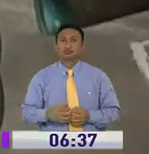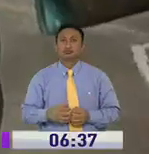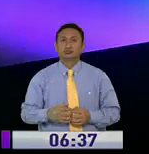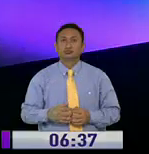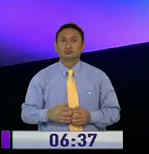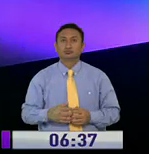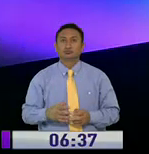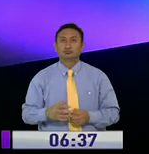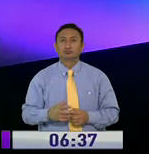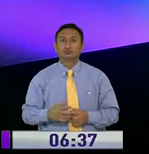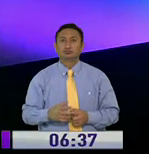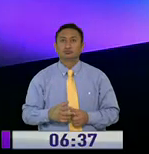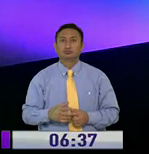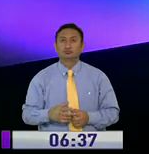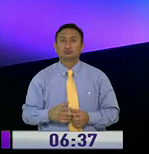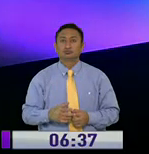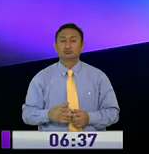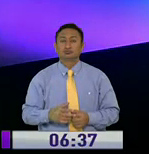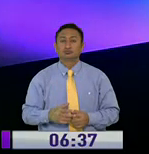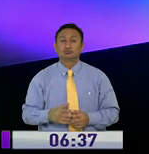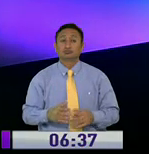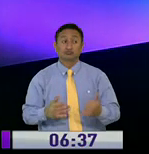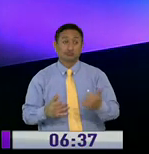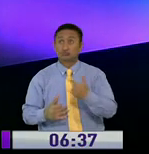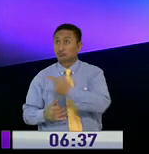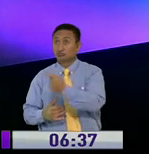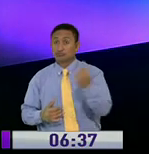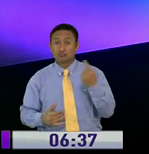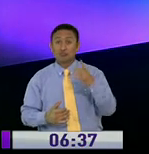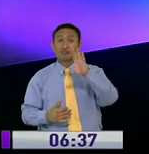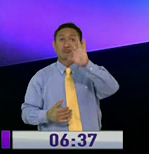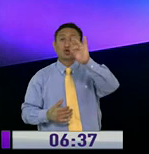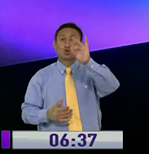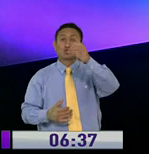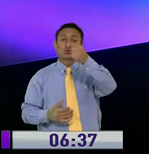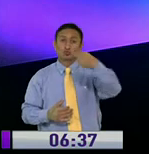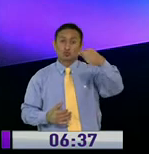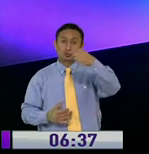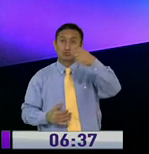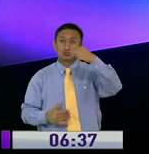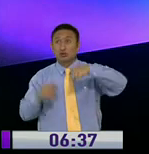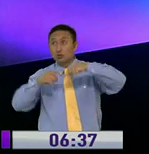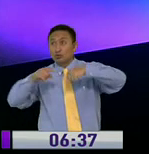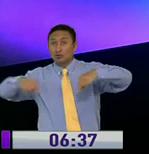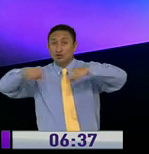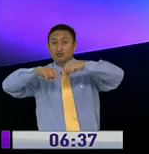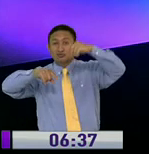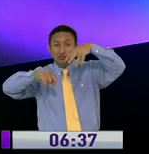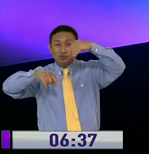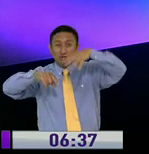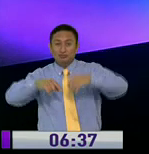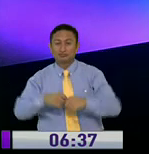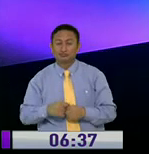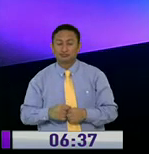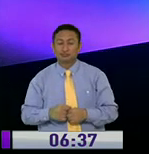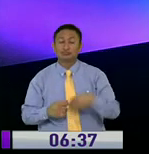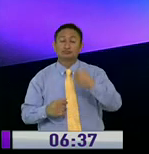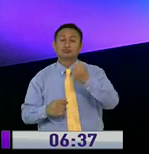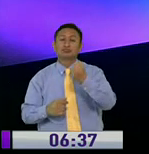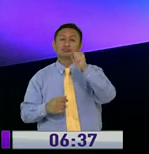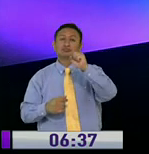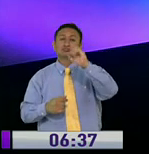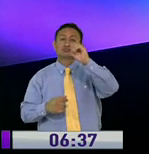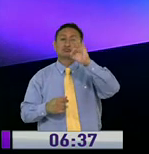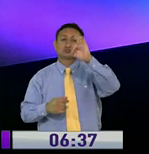Aldaz. 8 grados centígrados, temperatura en el distrito metropolitano, Guarúa en algunas partes. Sofía Intimidia está en